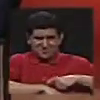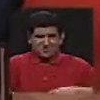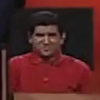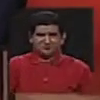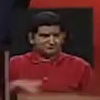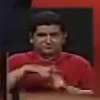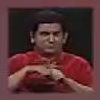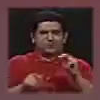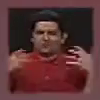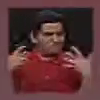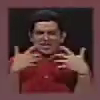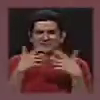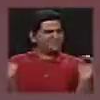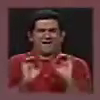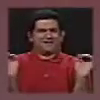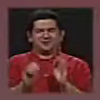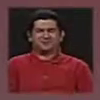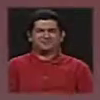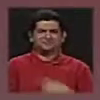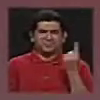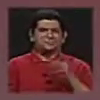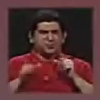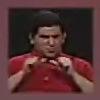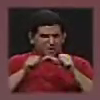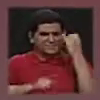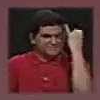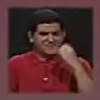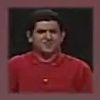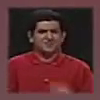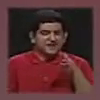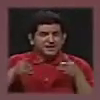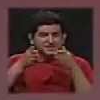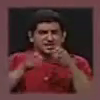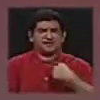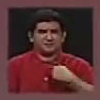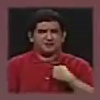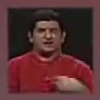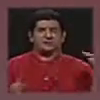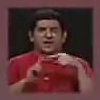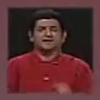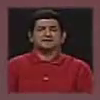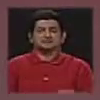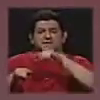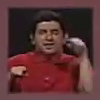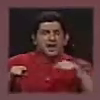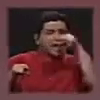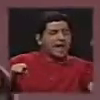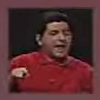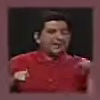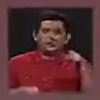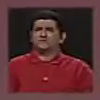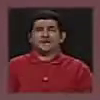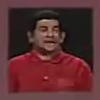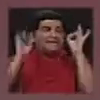calzan. No calzan, porque nada más para continuar, en esta ruta llego entonces hasta Los Arcos y ahí la presa va a ser espectacular.